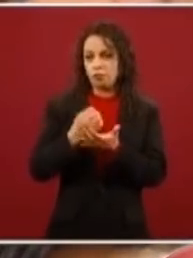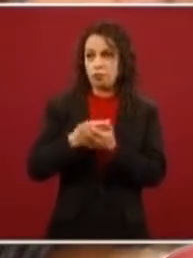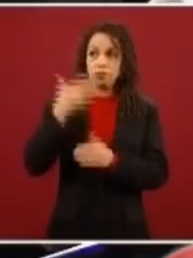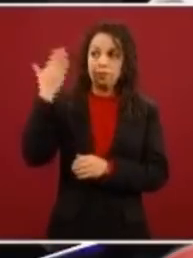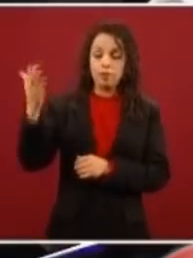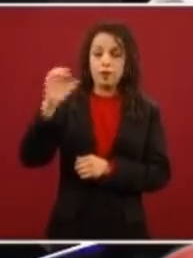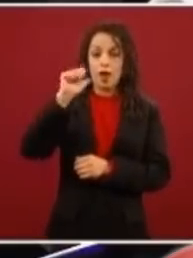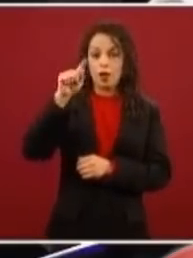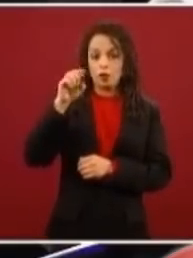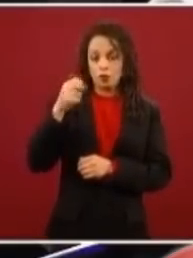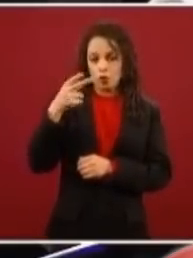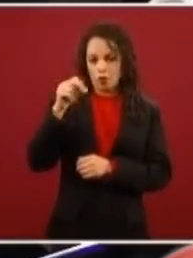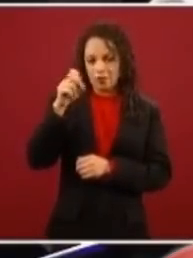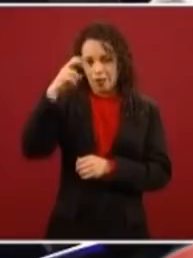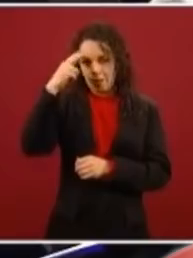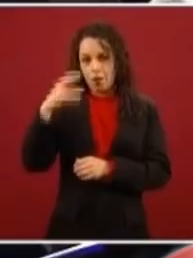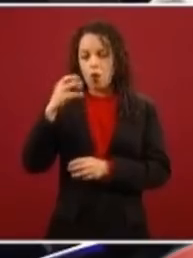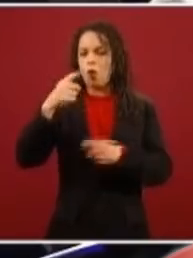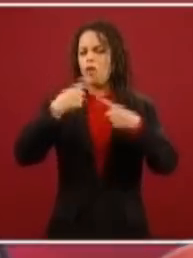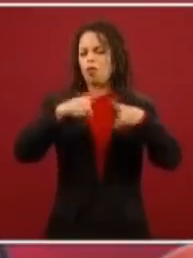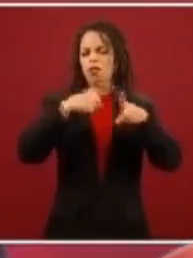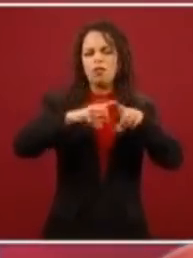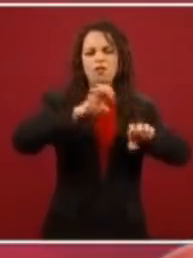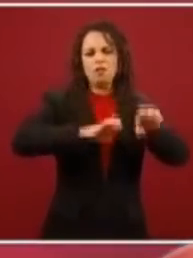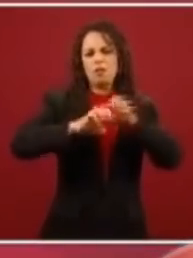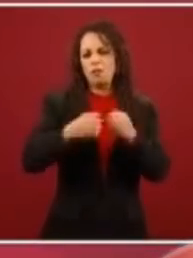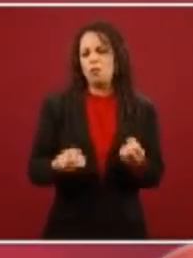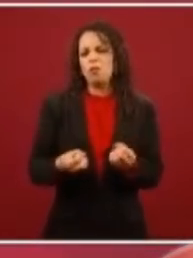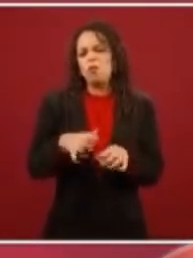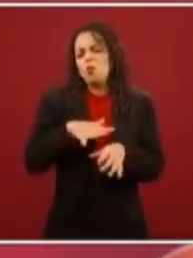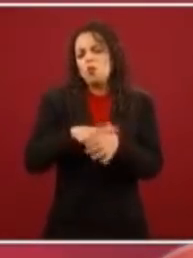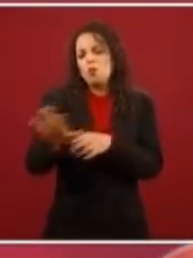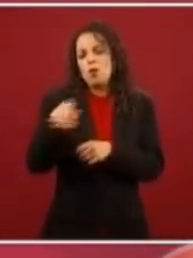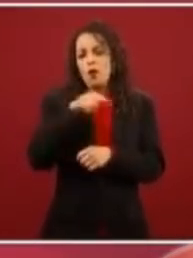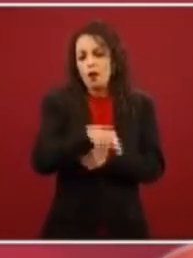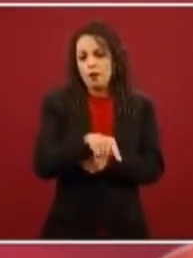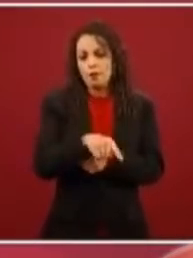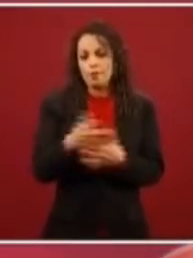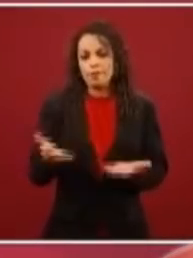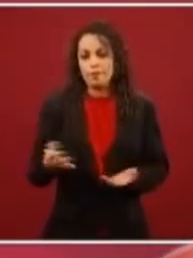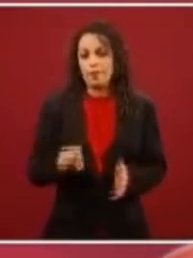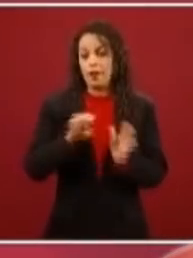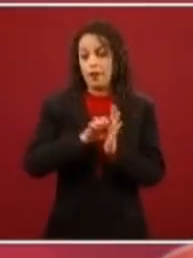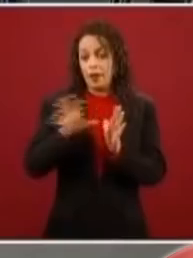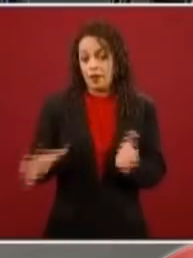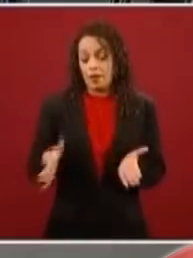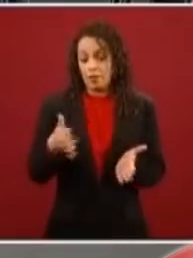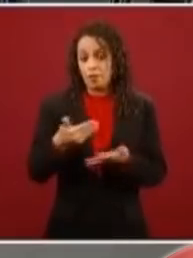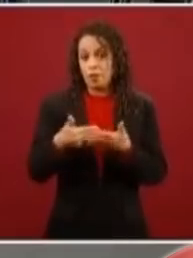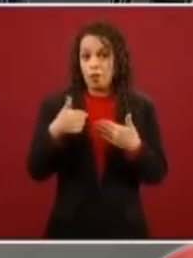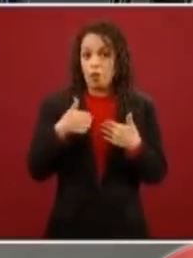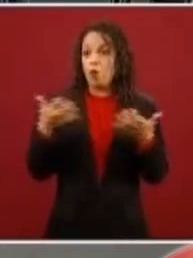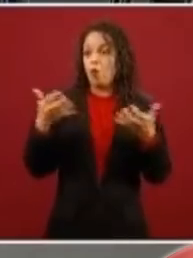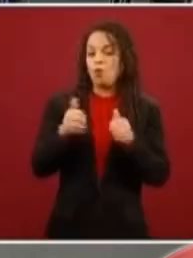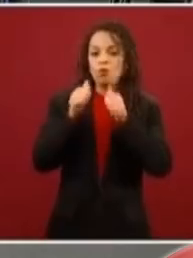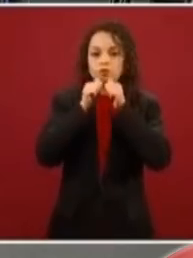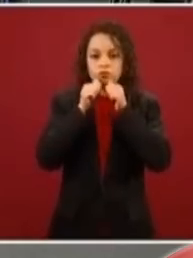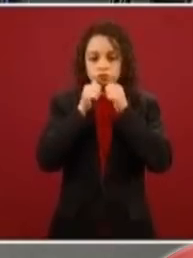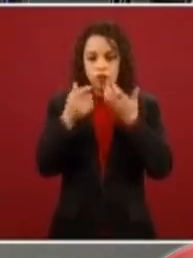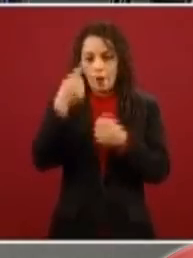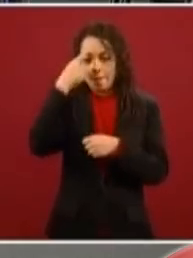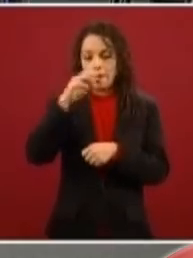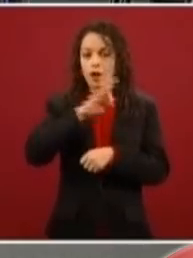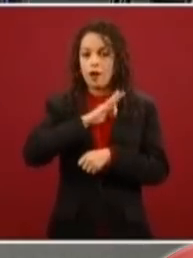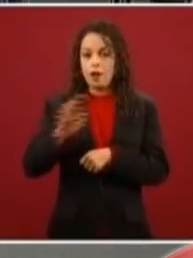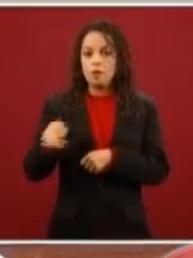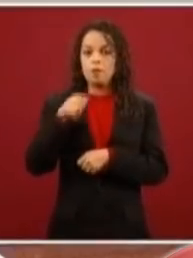o a varias empresas que son, digamos, productivas, lo que no hacemos, por ejemplo, con empresas fachada, de que se descongelen